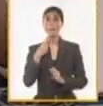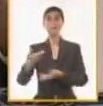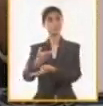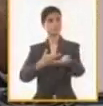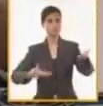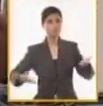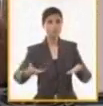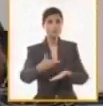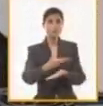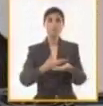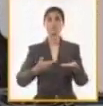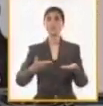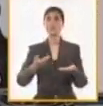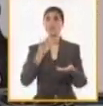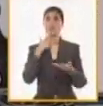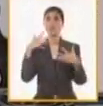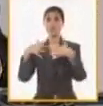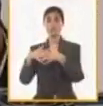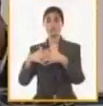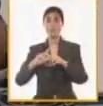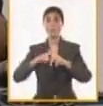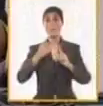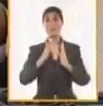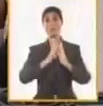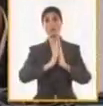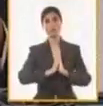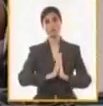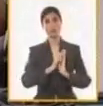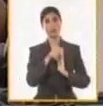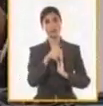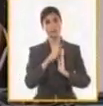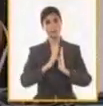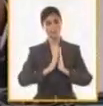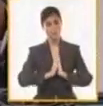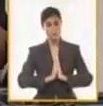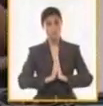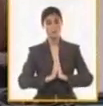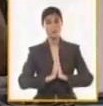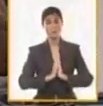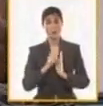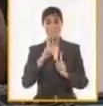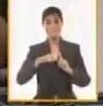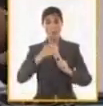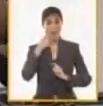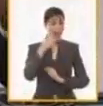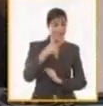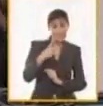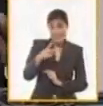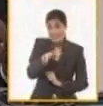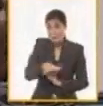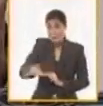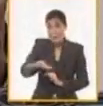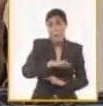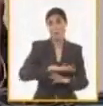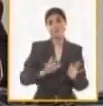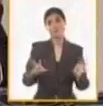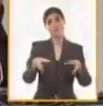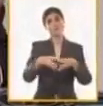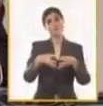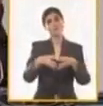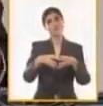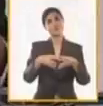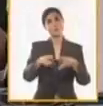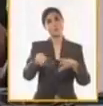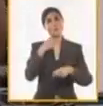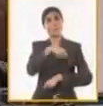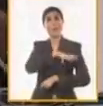socialización del tema de la Iglesia Católica y sobre todo de su atención directa realmente a una gran masa de la